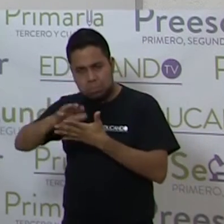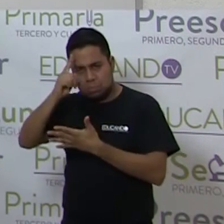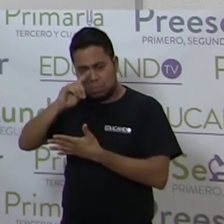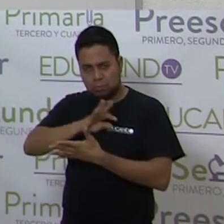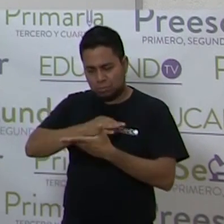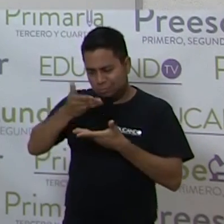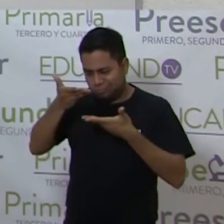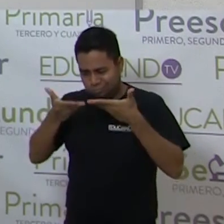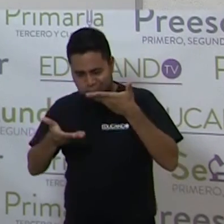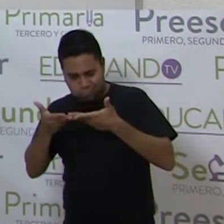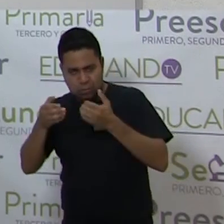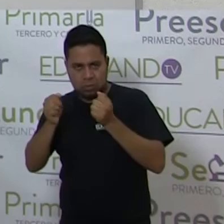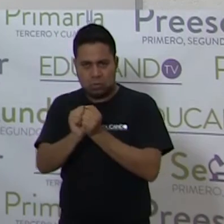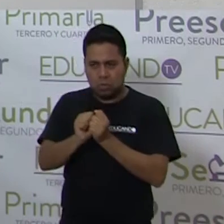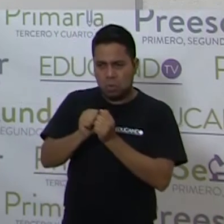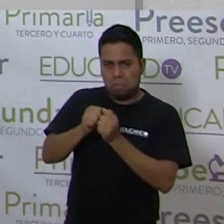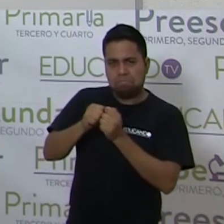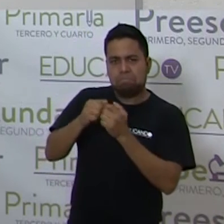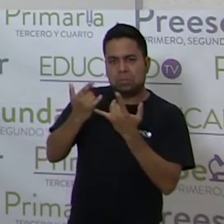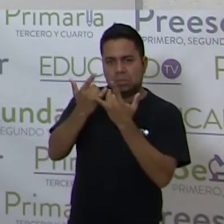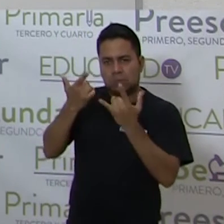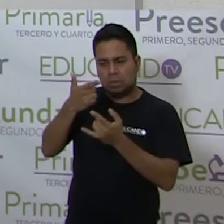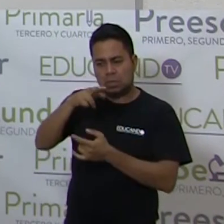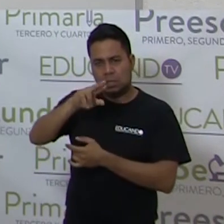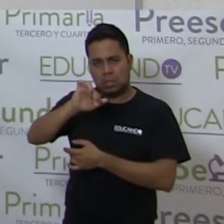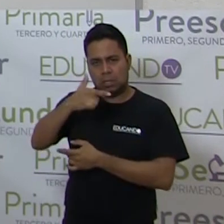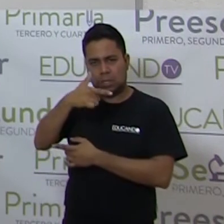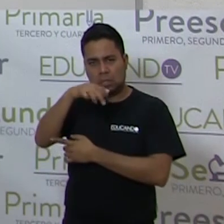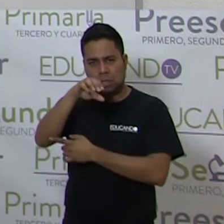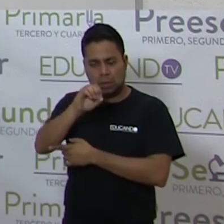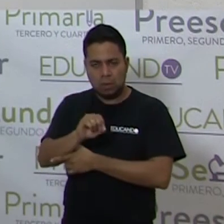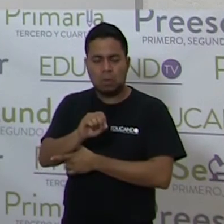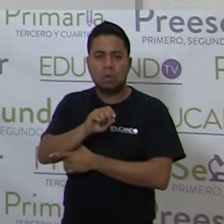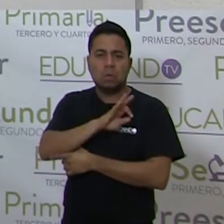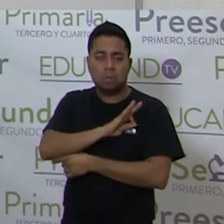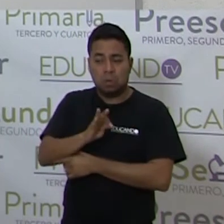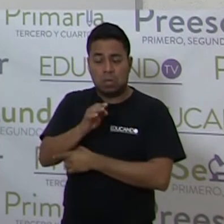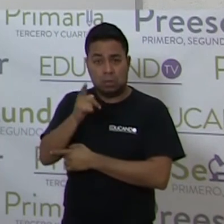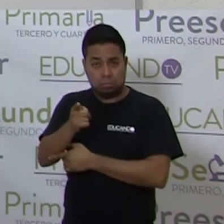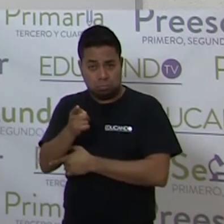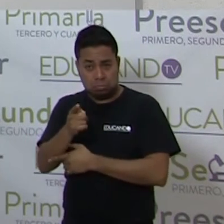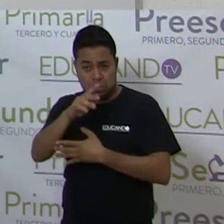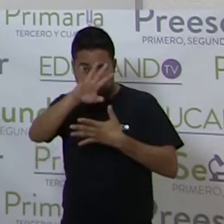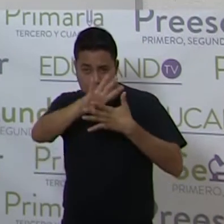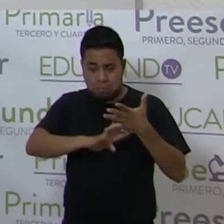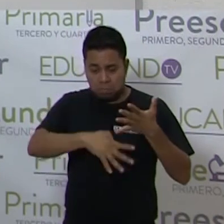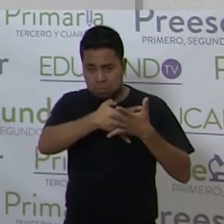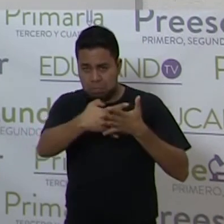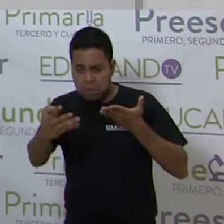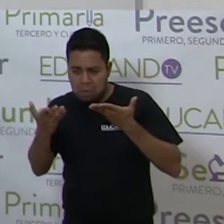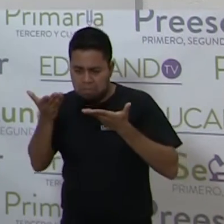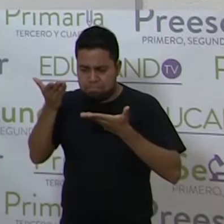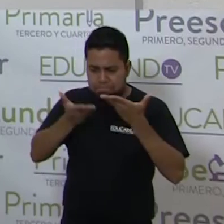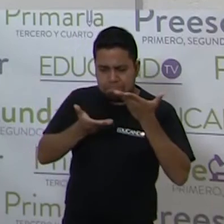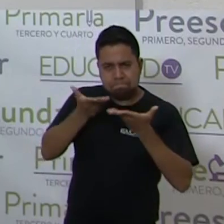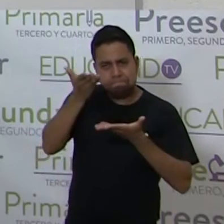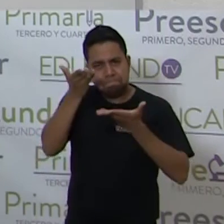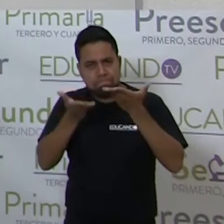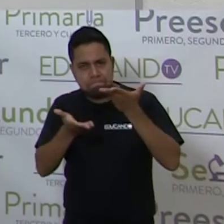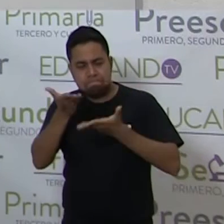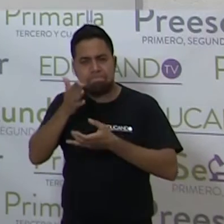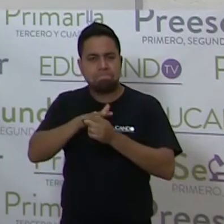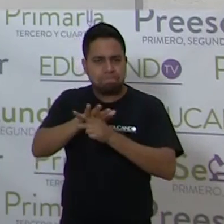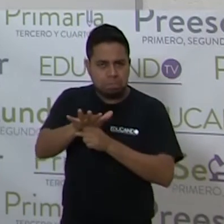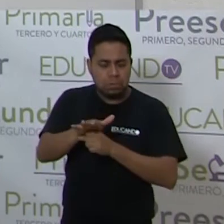comparar con mitos griegos y que puedan hacer también una tabla de comparación.